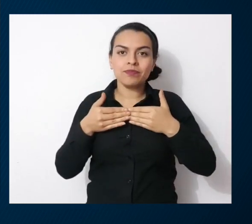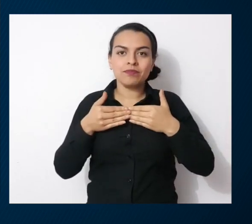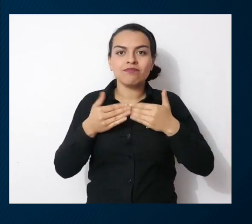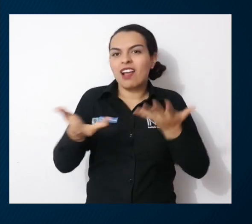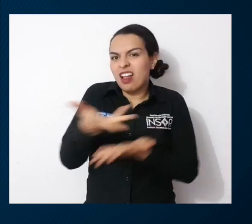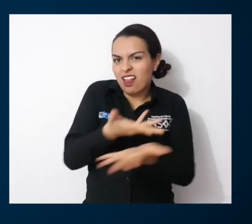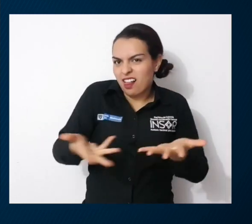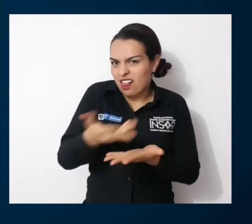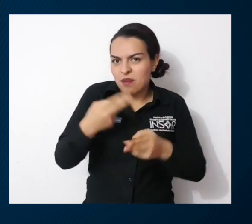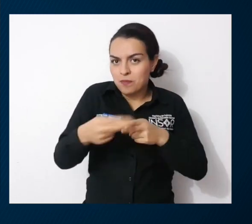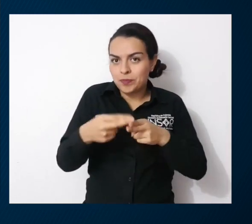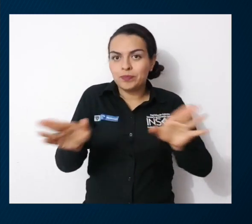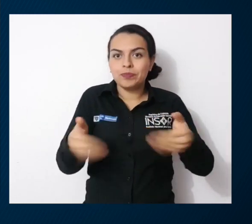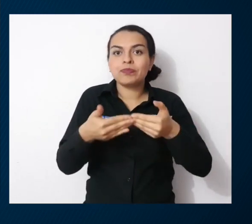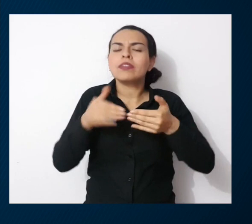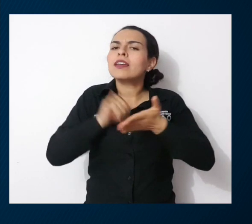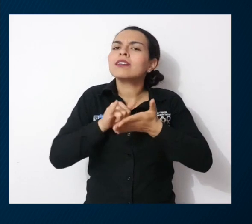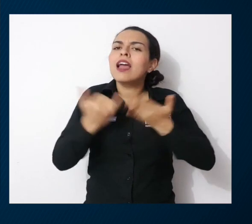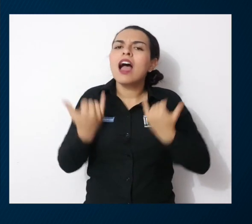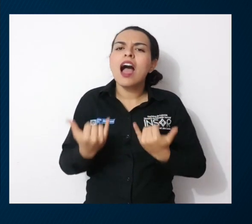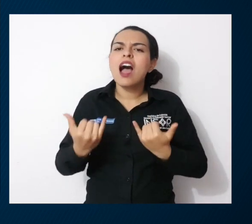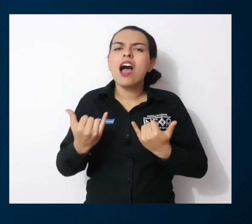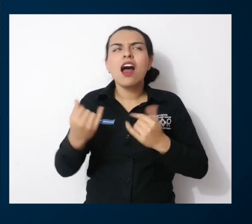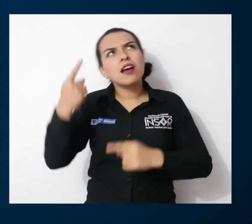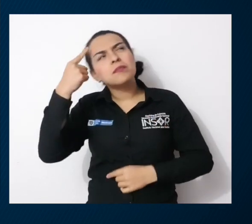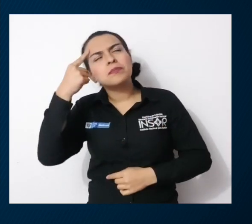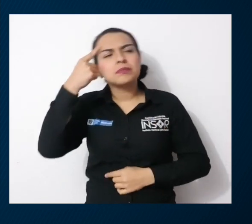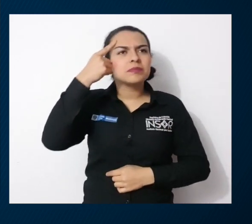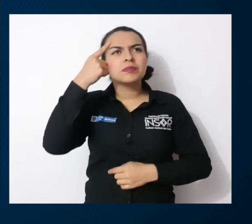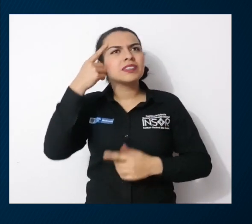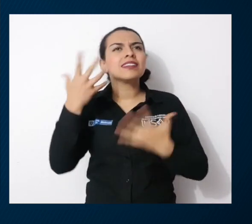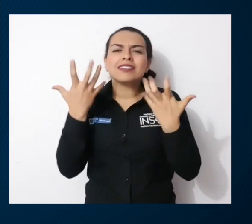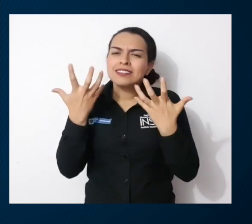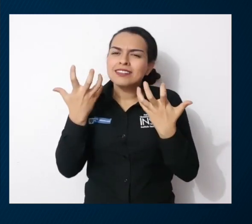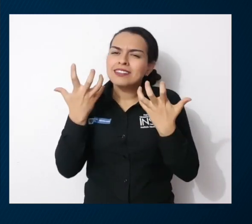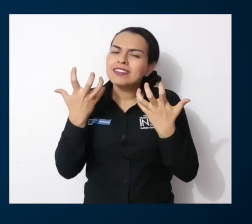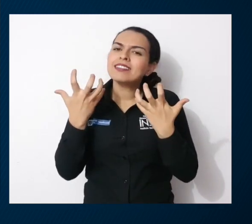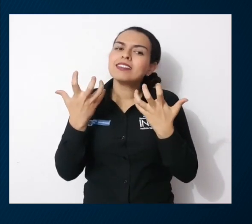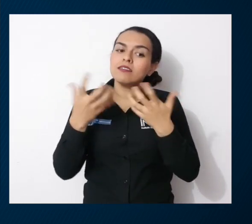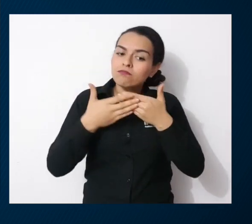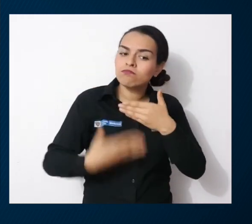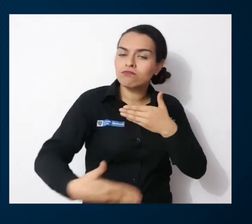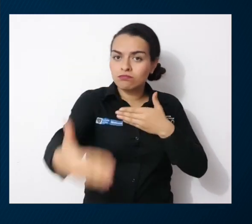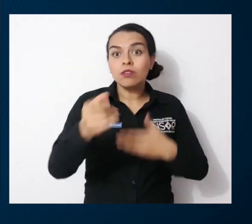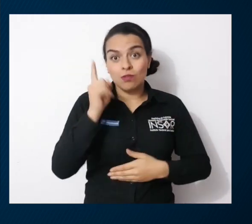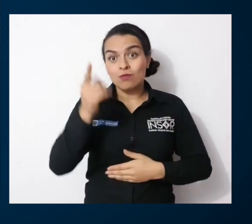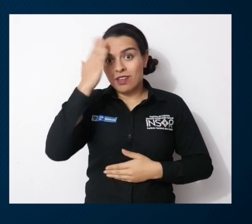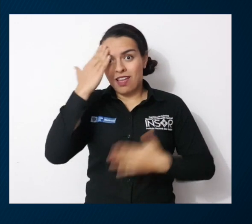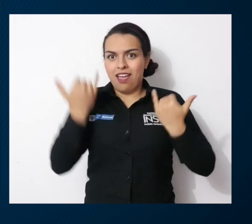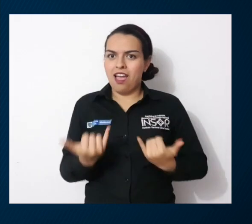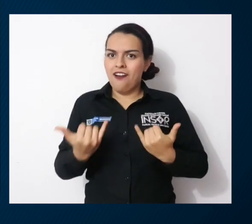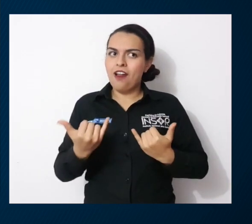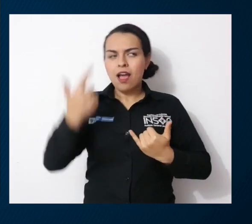¿qué esperamos entonces que pase cuando volvamos, lo que hoy en día estamos diciendo, regresar a